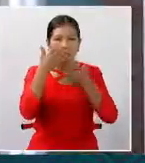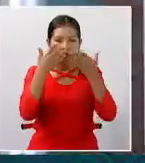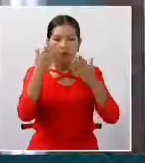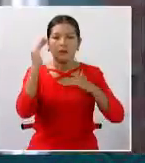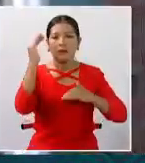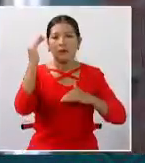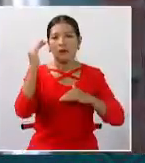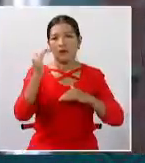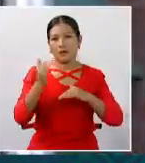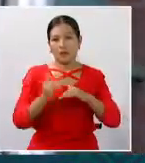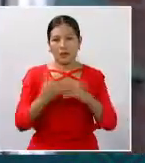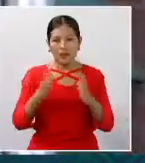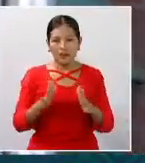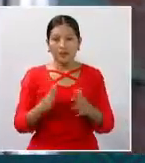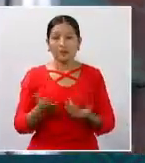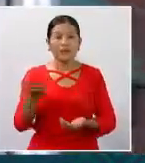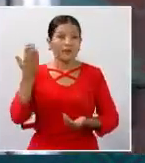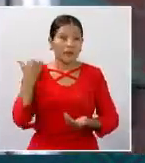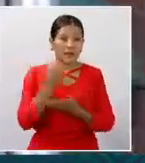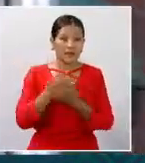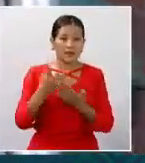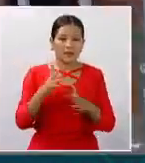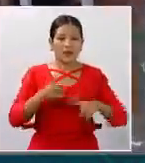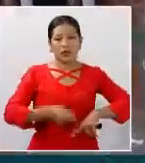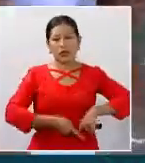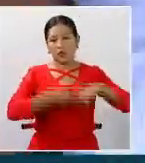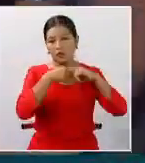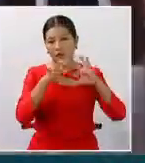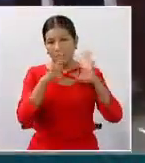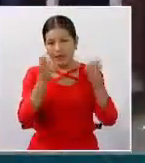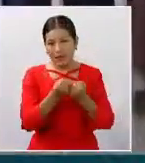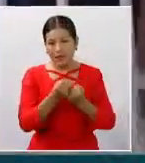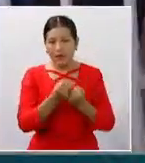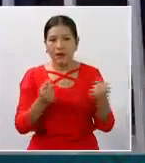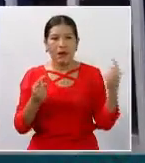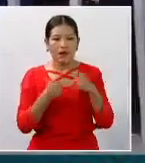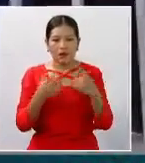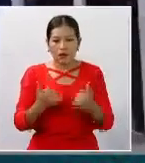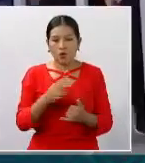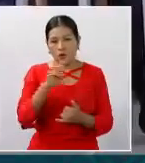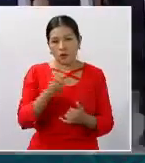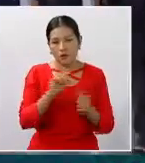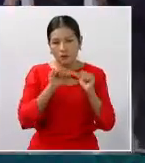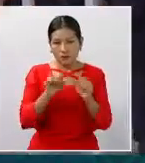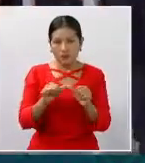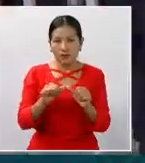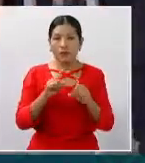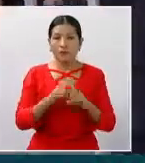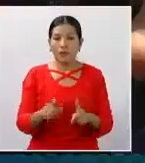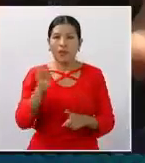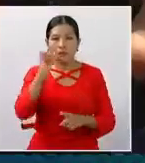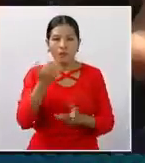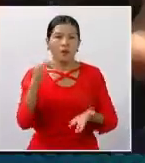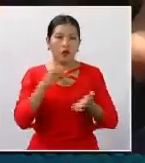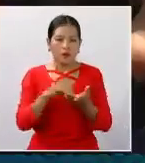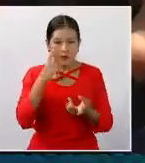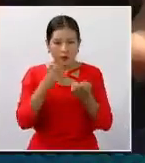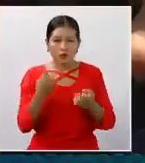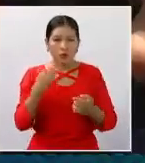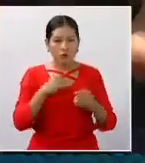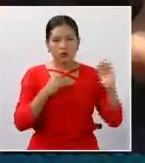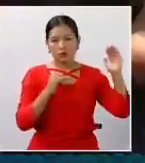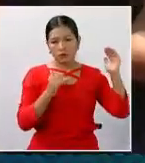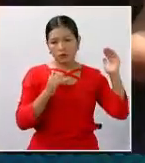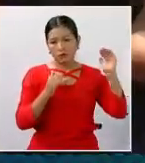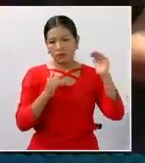Por esta razón, la suspensión de clases se mantiene durante este viernes. Sin embargo, la evaluación es diaria. Viendo y analizando lo que